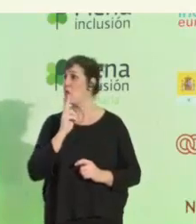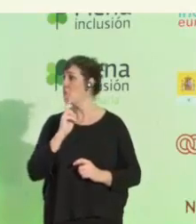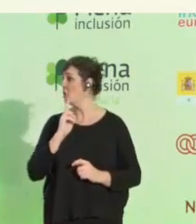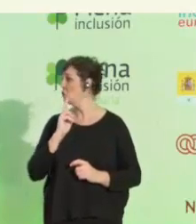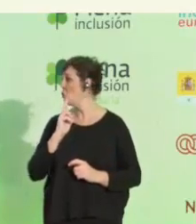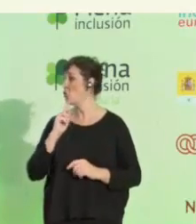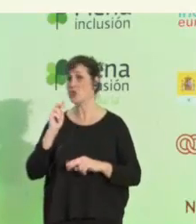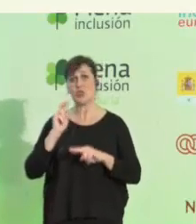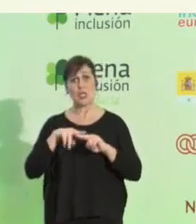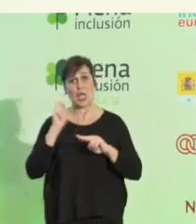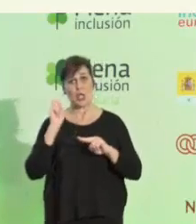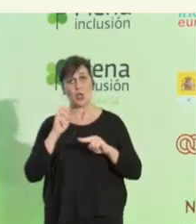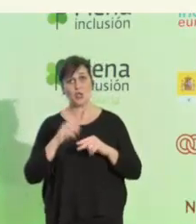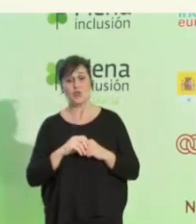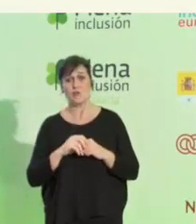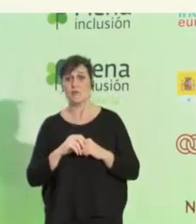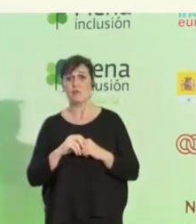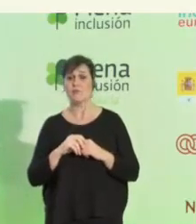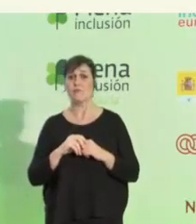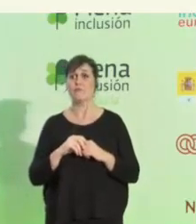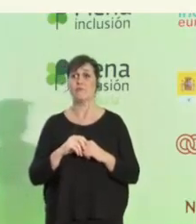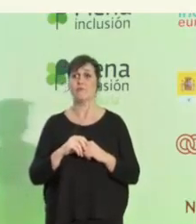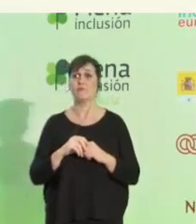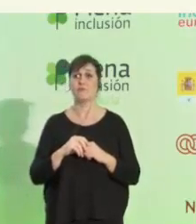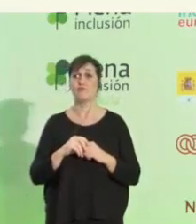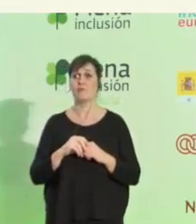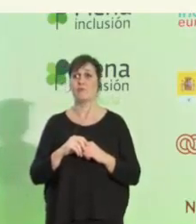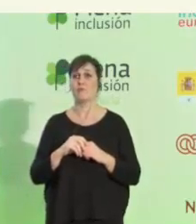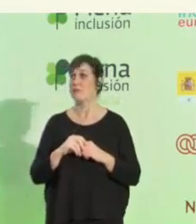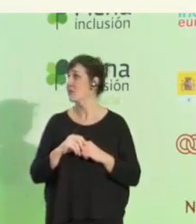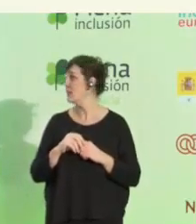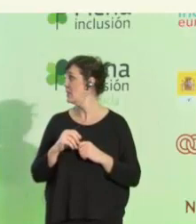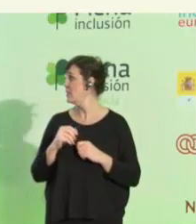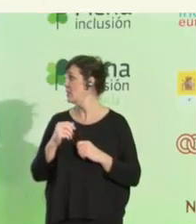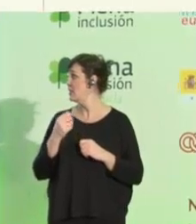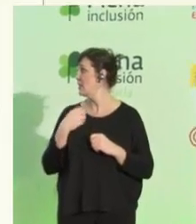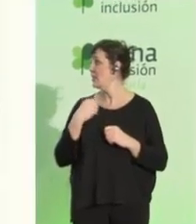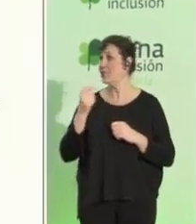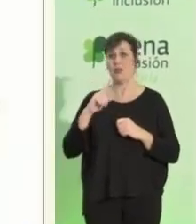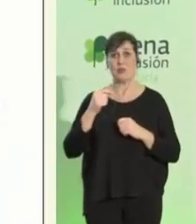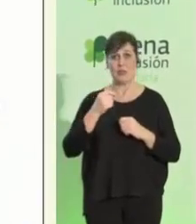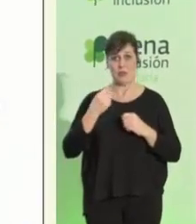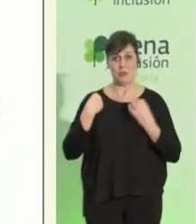los zapatos negros, y tengo aquí mi acreditación del evento